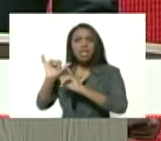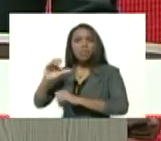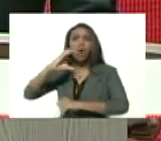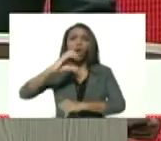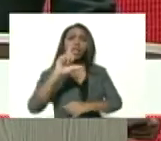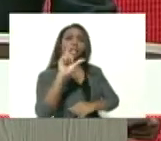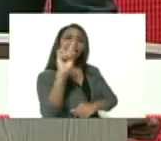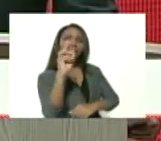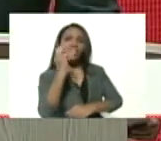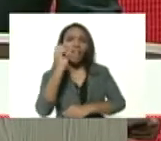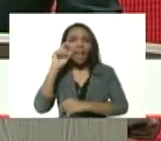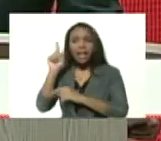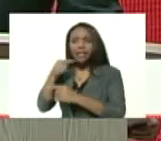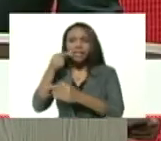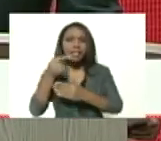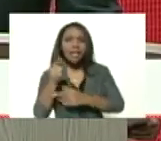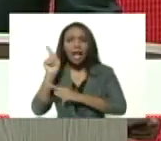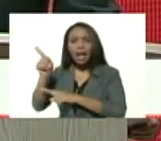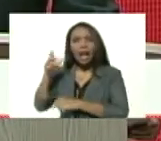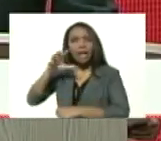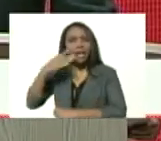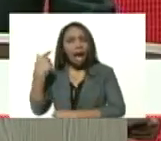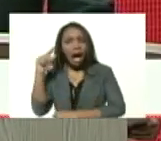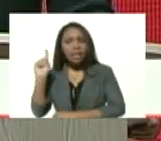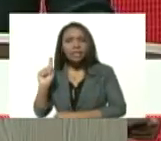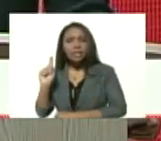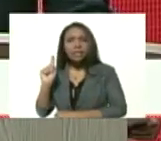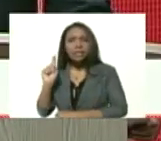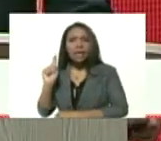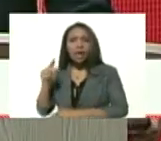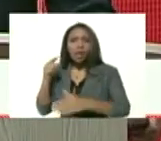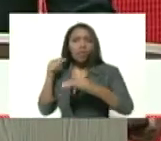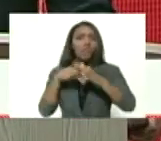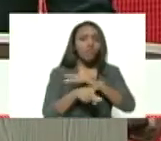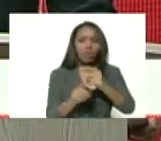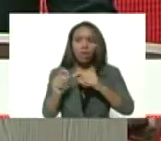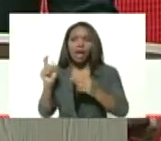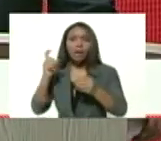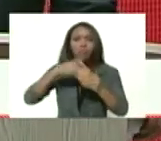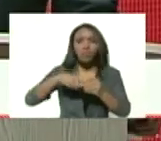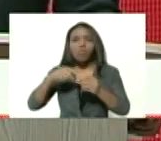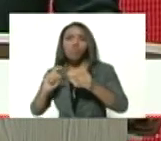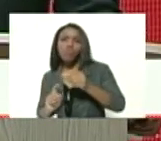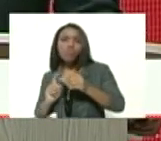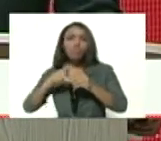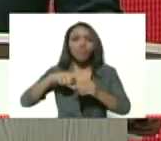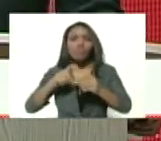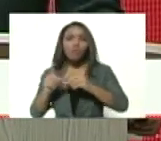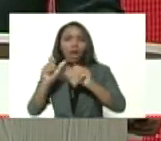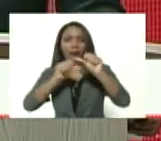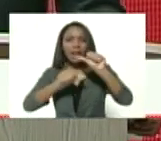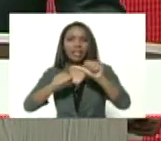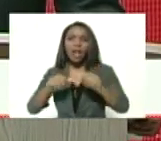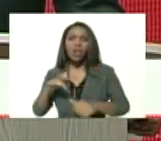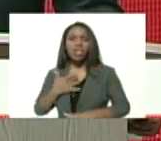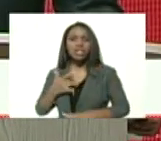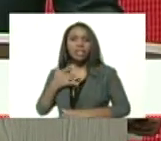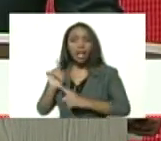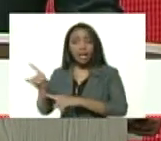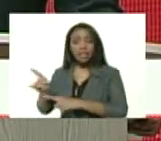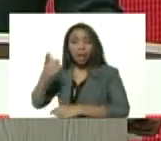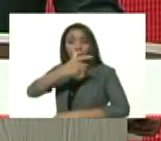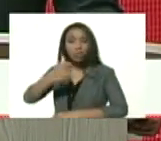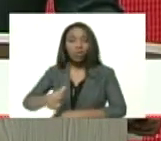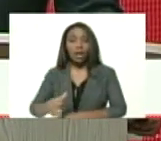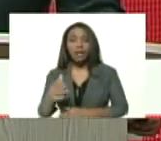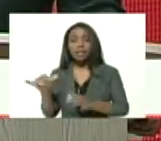Cordones dice que ha estado, entra y sale de esa lista según lo que le convenga a los personeros de la Agencia Central de